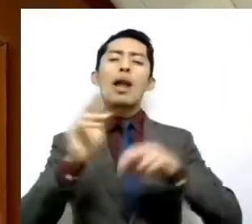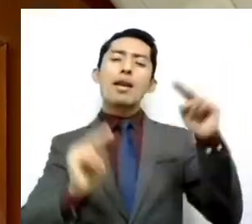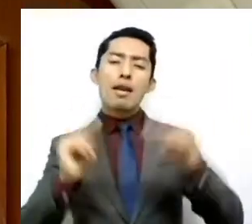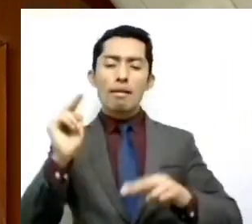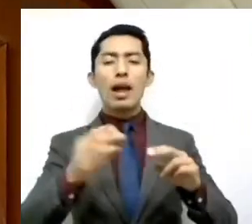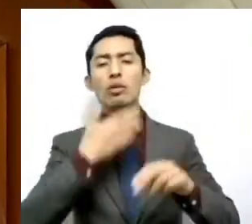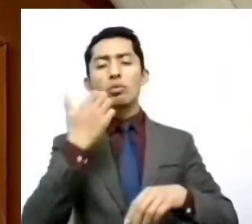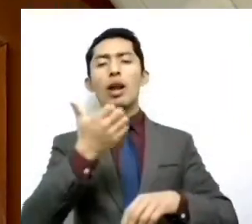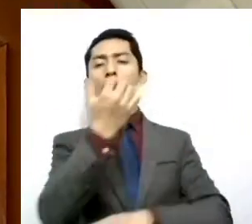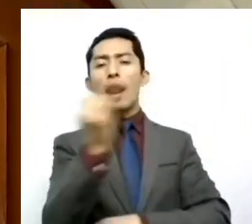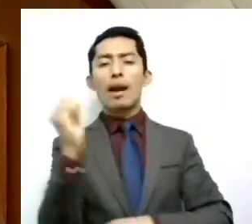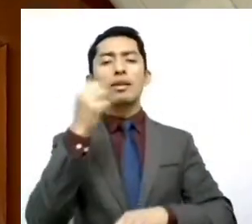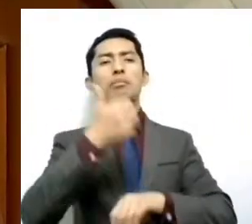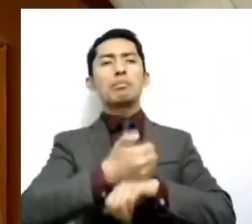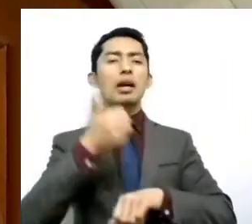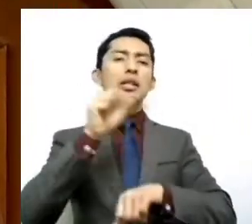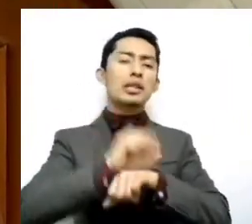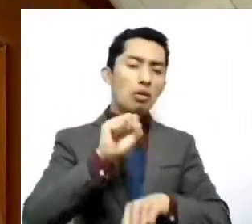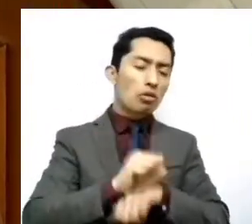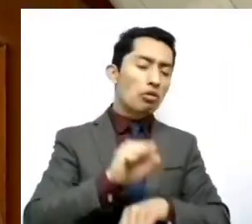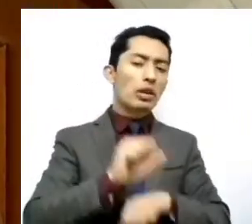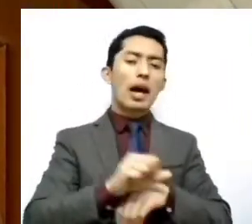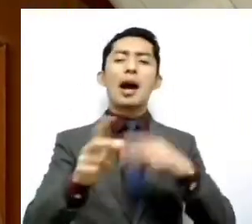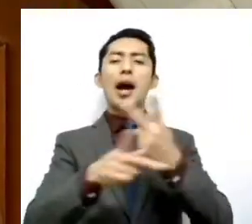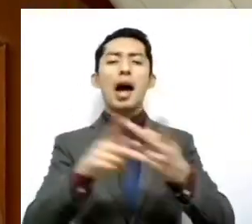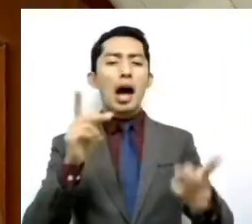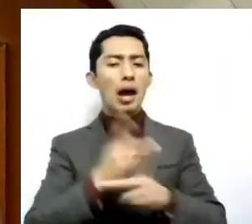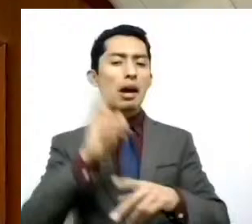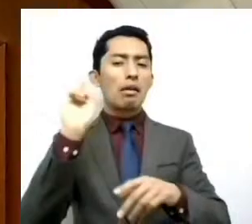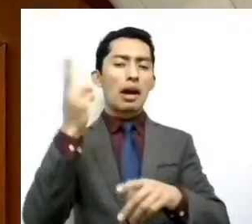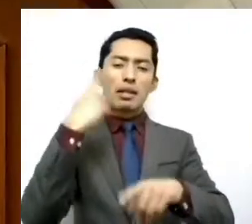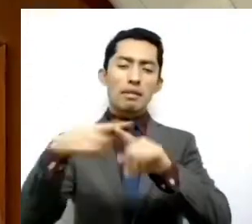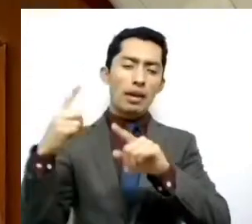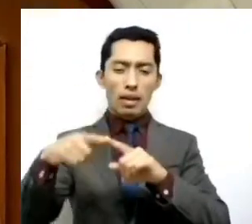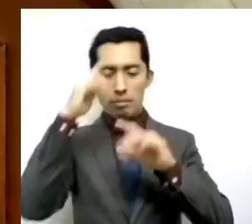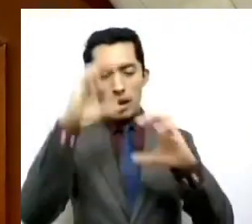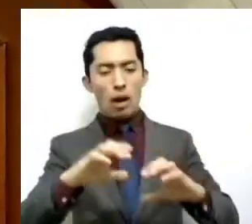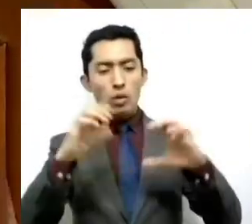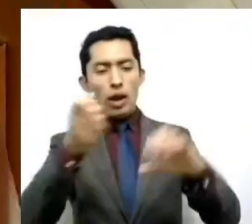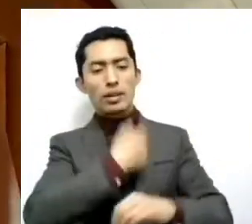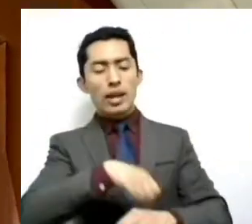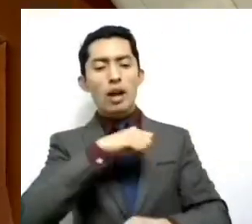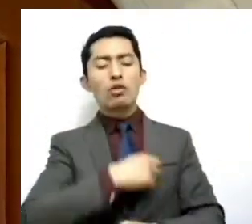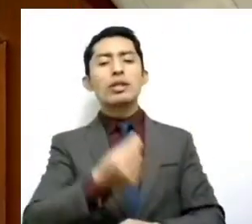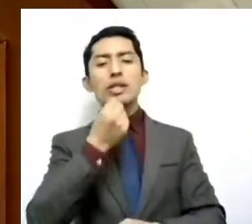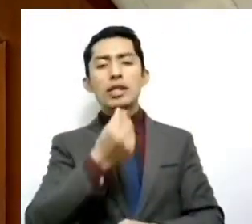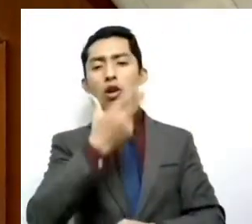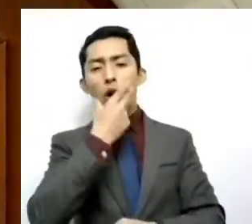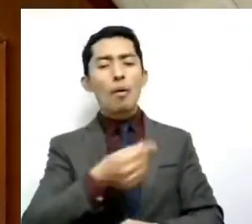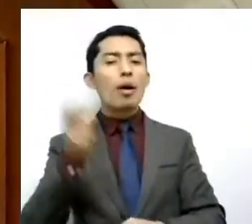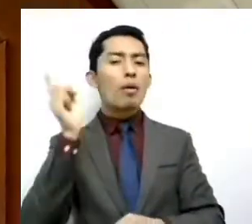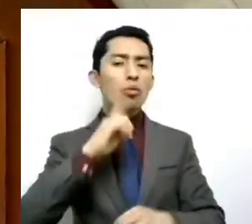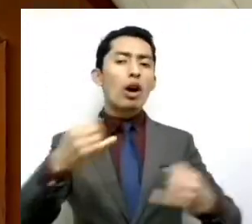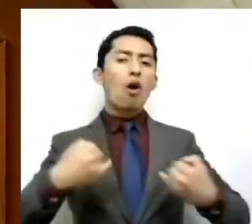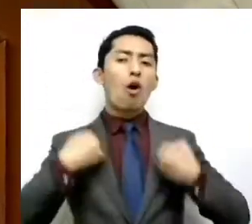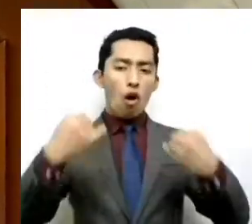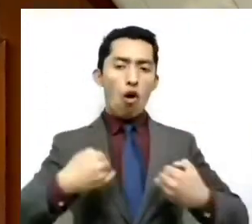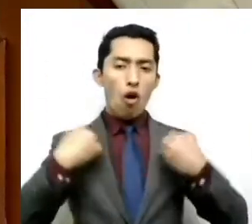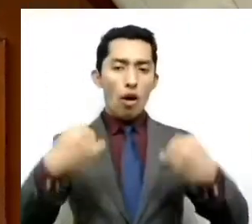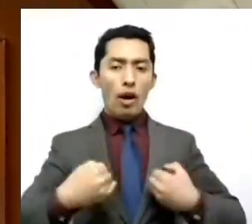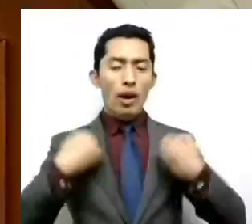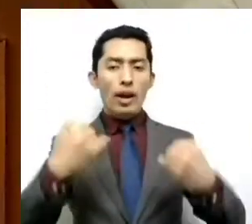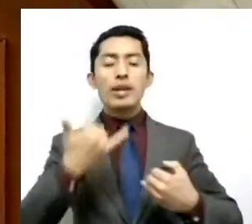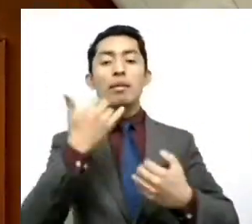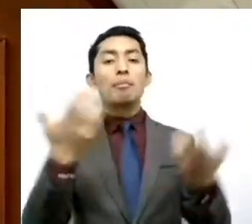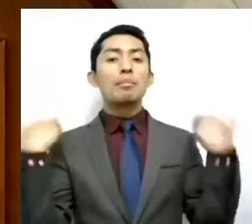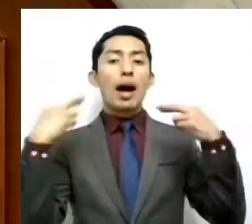medio superior y superior, a efecto de cuidar la salud de los niños, las niñas, los jóvenes y maestros de